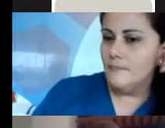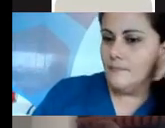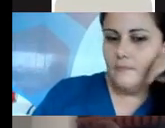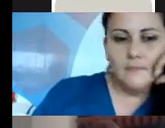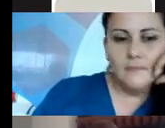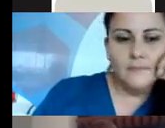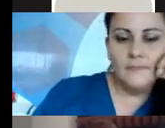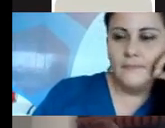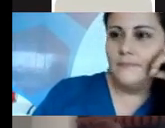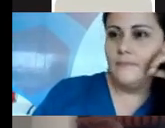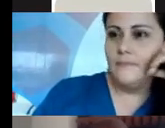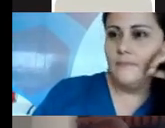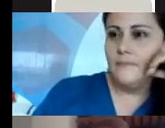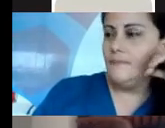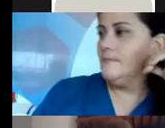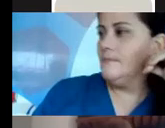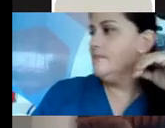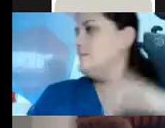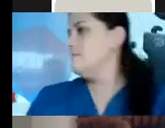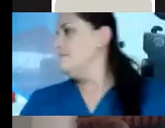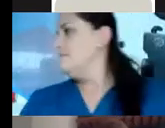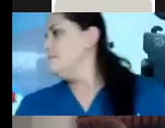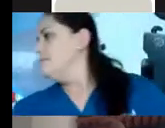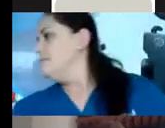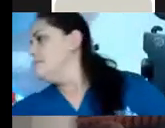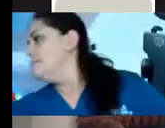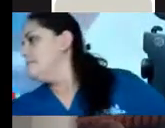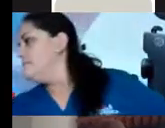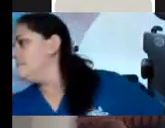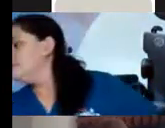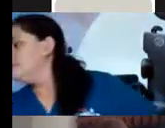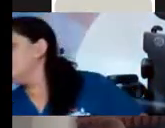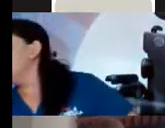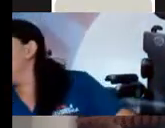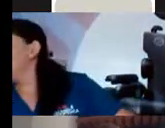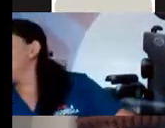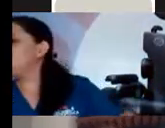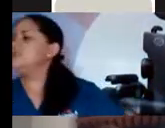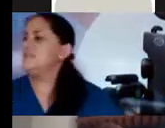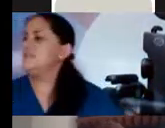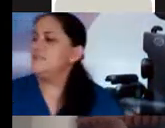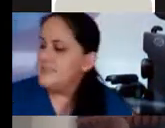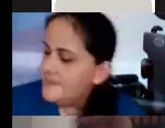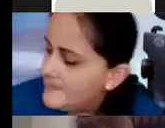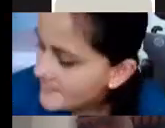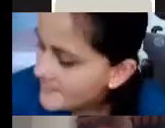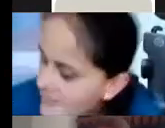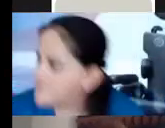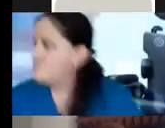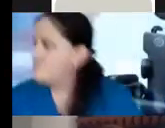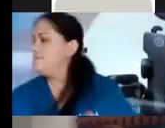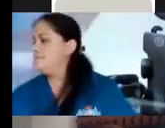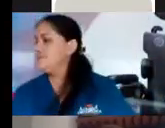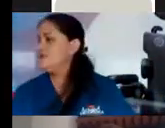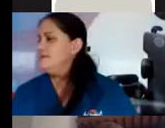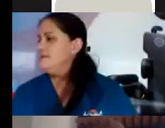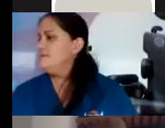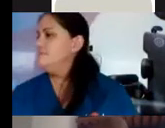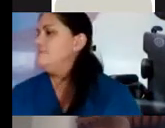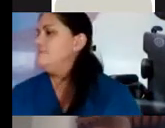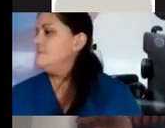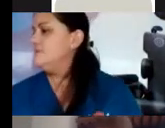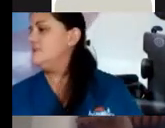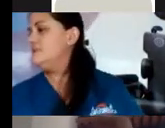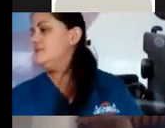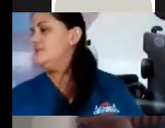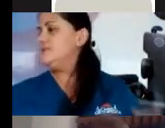inclinación. Tiene que ir en la zona dura, justamente, no tiene que ir en zona blanda. Regulable en profundidad. Generalmente va por delante,